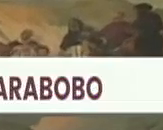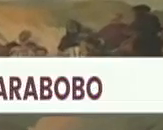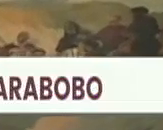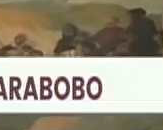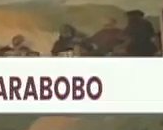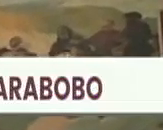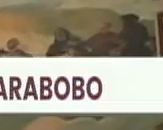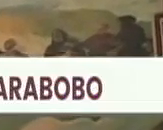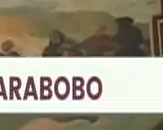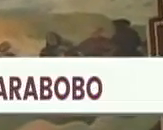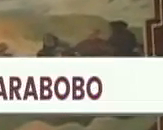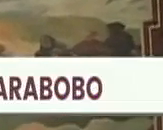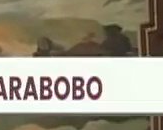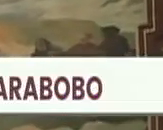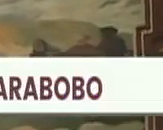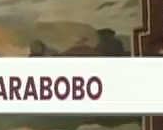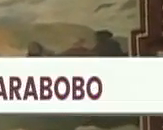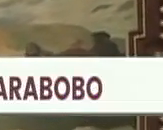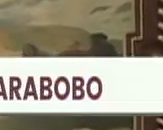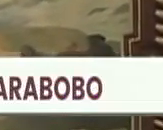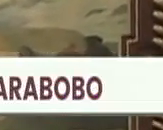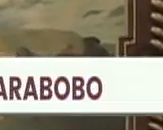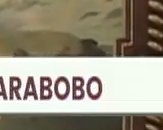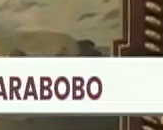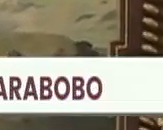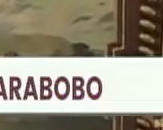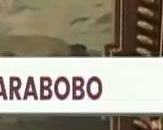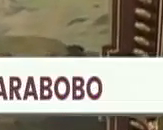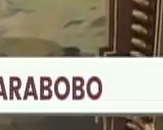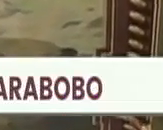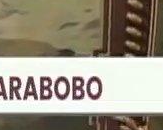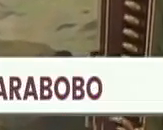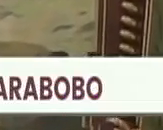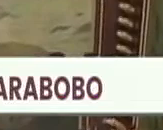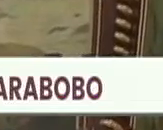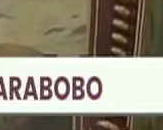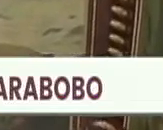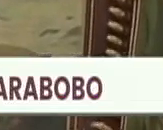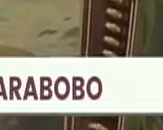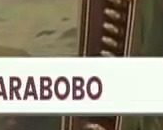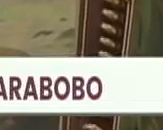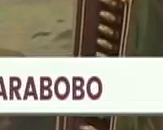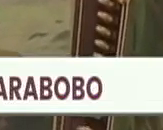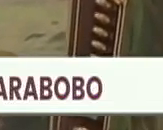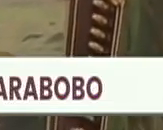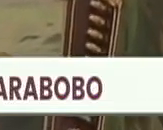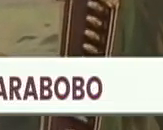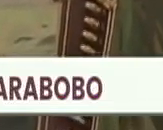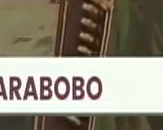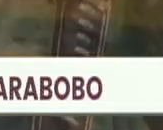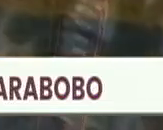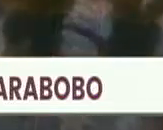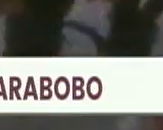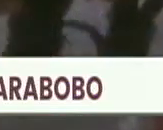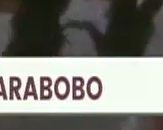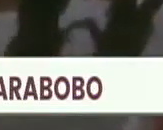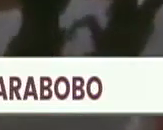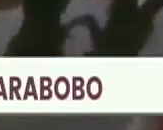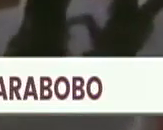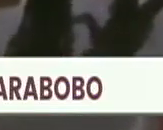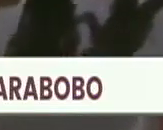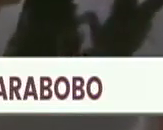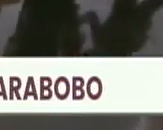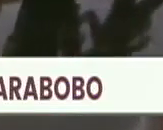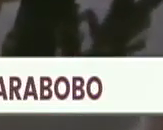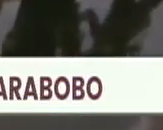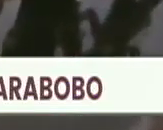Venezuela. Esta batalla ha sido considerada la más importante que se haya librado en el país suramericano, ya que marcó el fin del